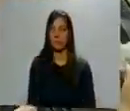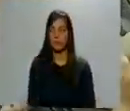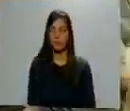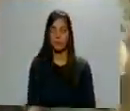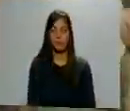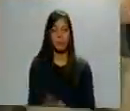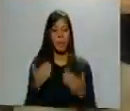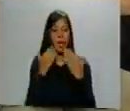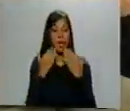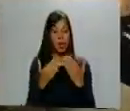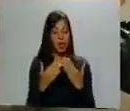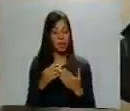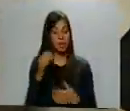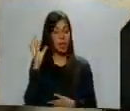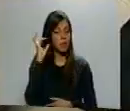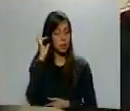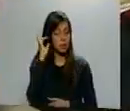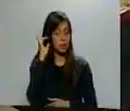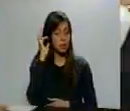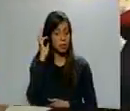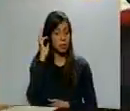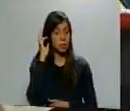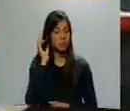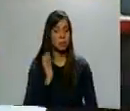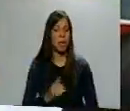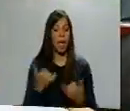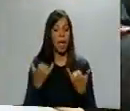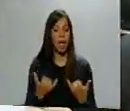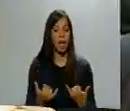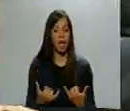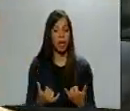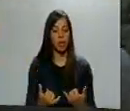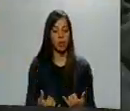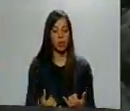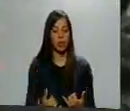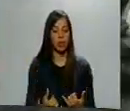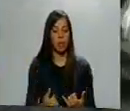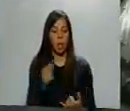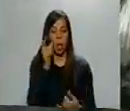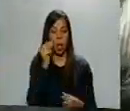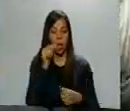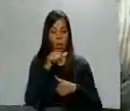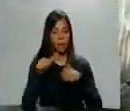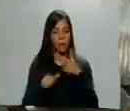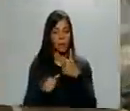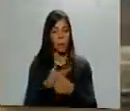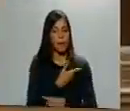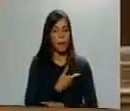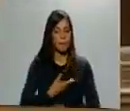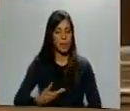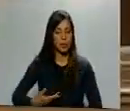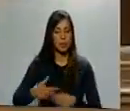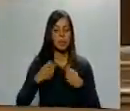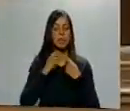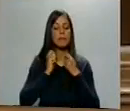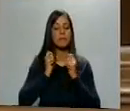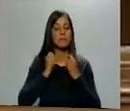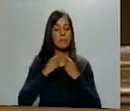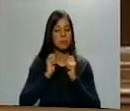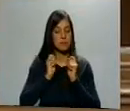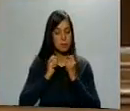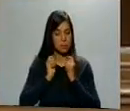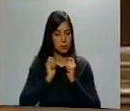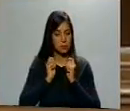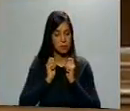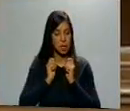Gracias a la constituyente Guzmán. Yo voy a dar la palabra al primer vicepresidente de la Asamblea Constituyente y luego a su intervención le